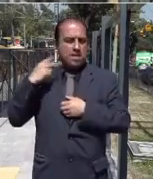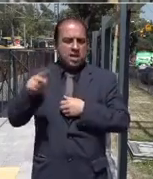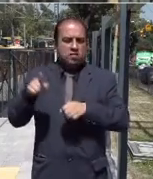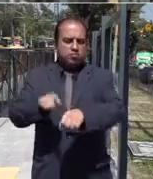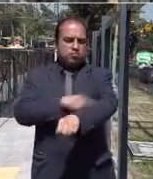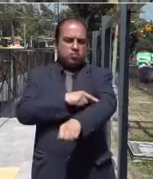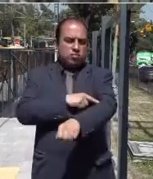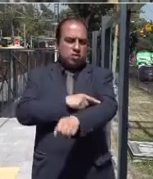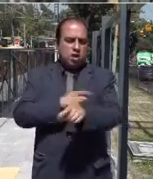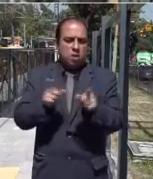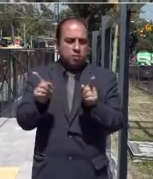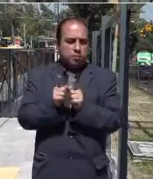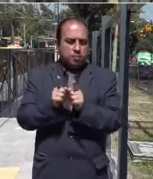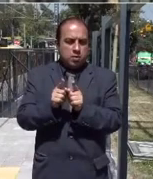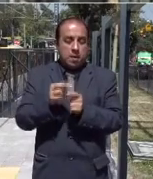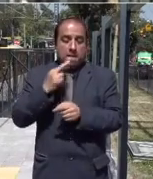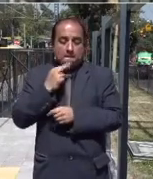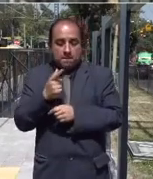calidad, a un precio